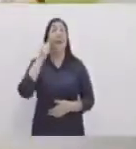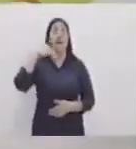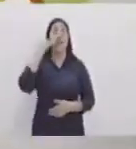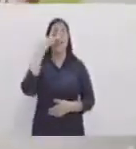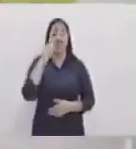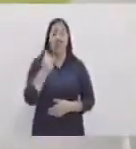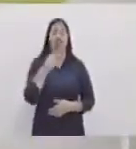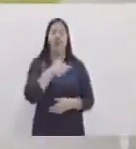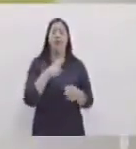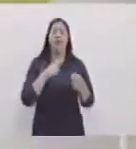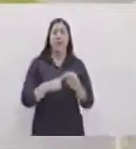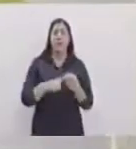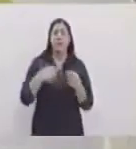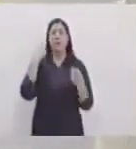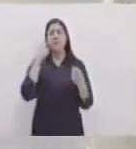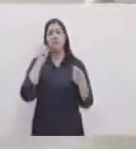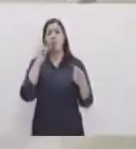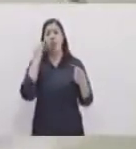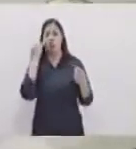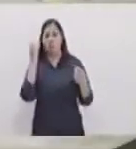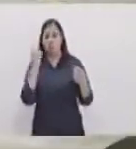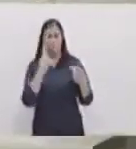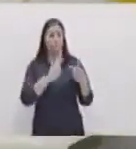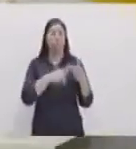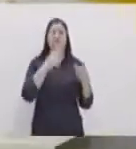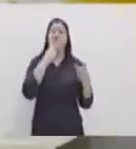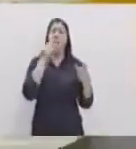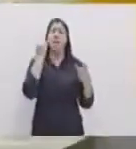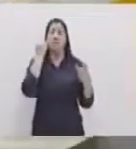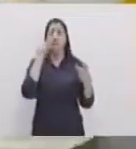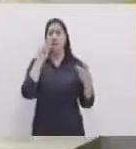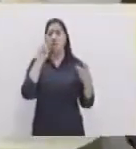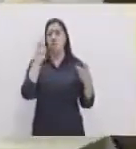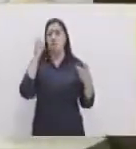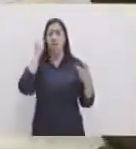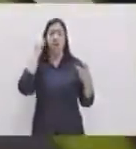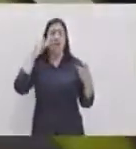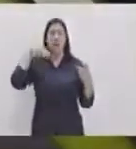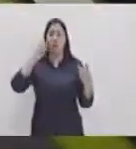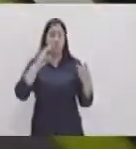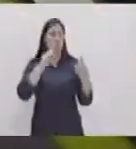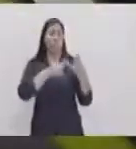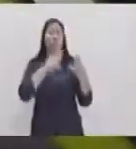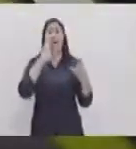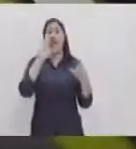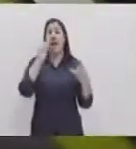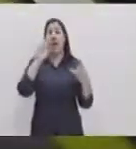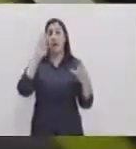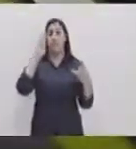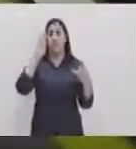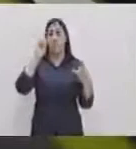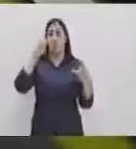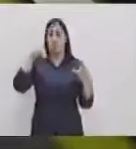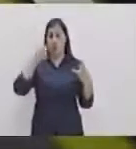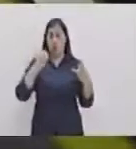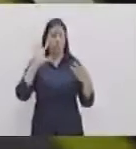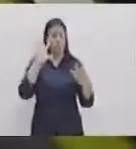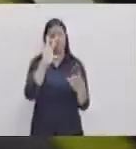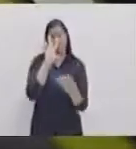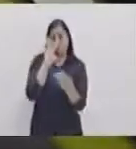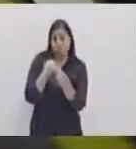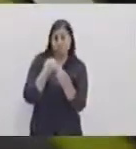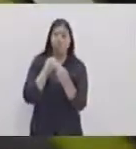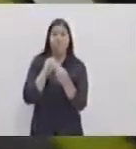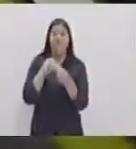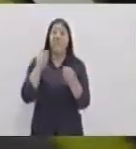por sodio, hidrógeno, carbono y oxígeno. Este ya es un compuesto más